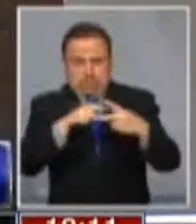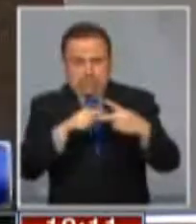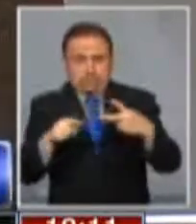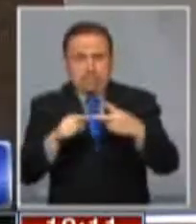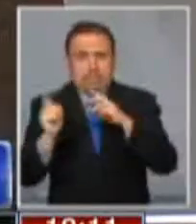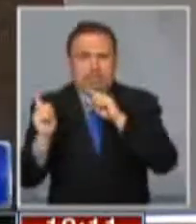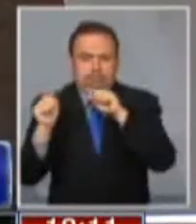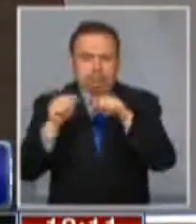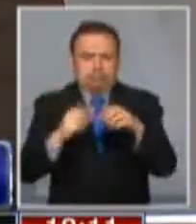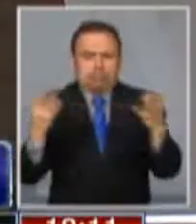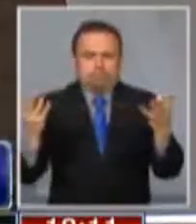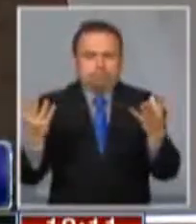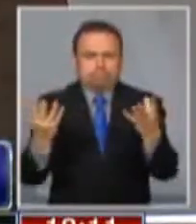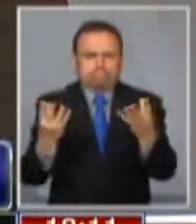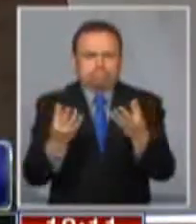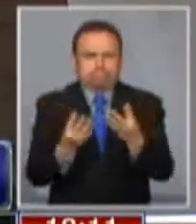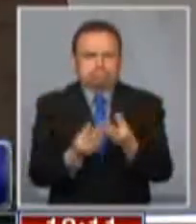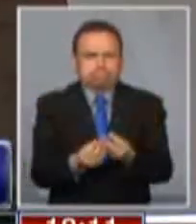día se está